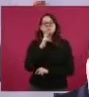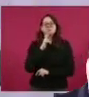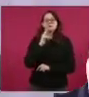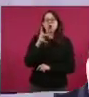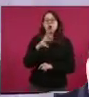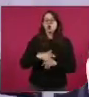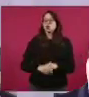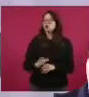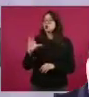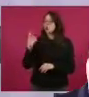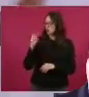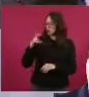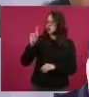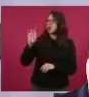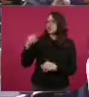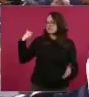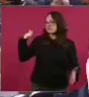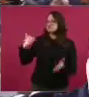cumplirá.